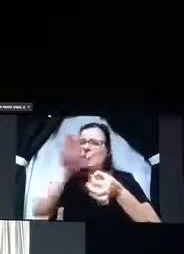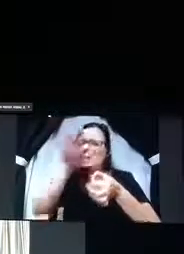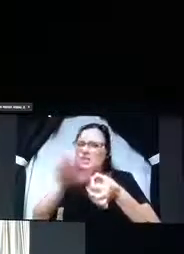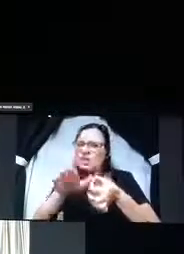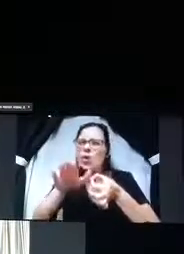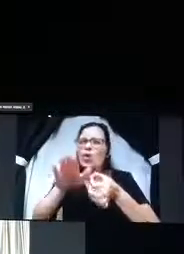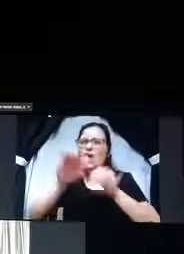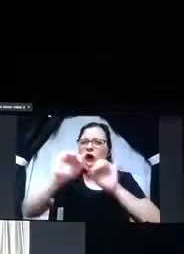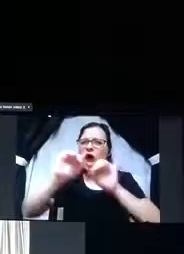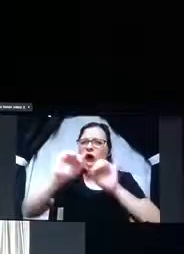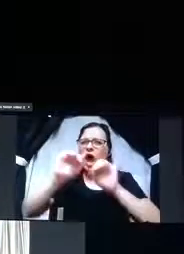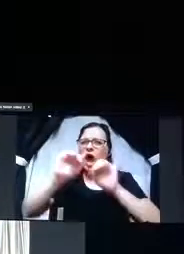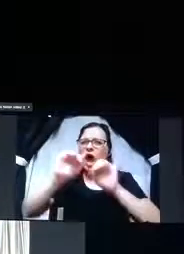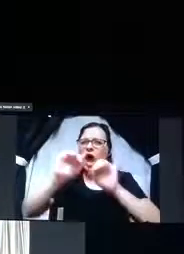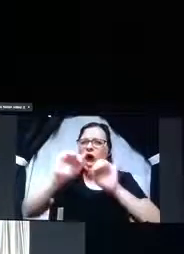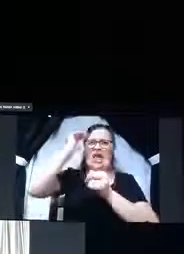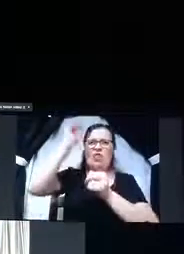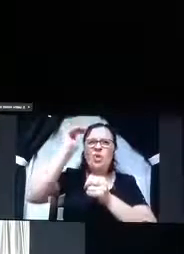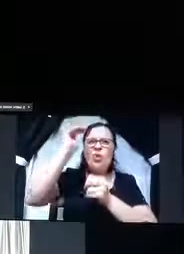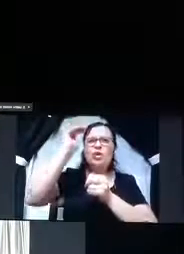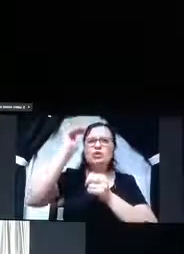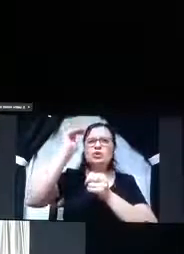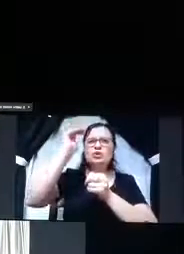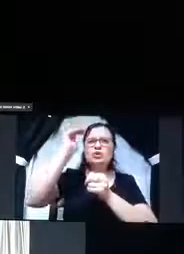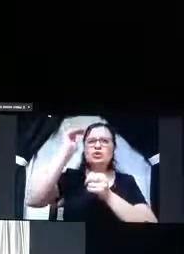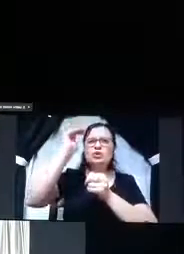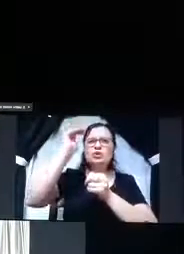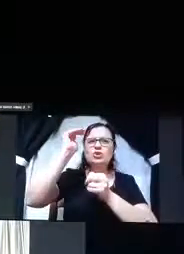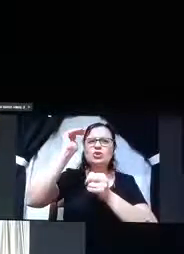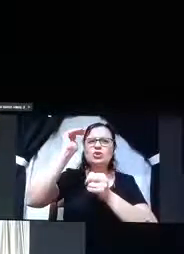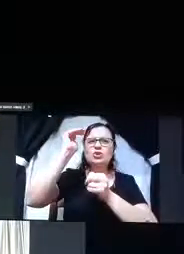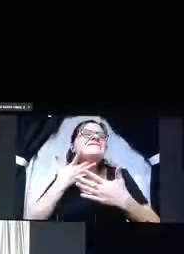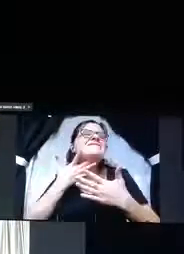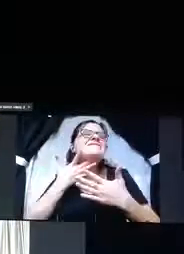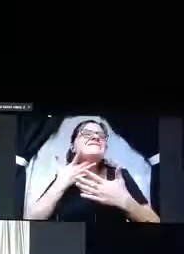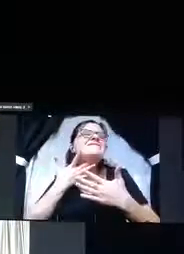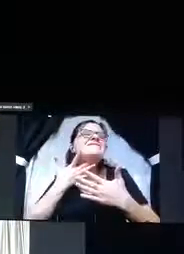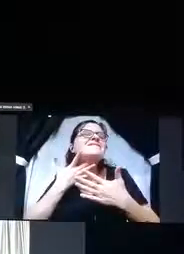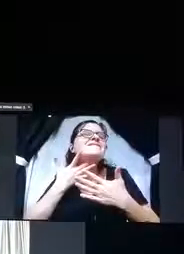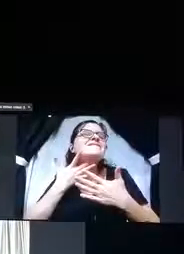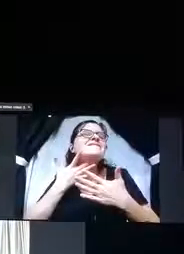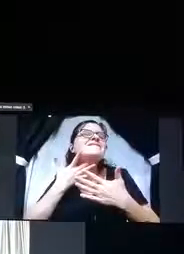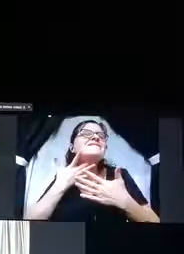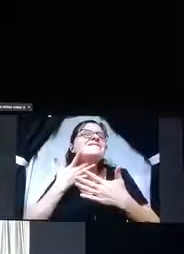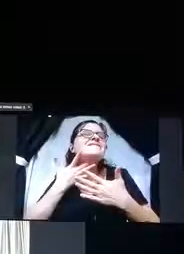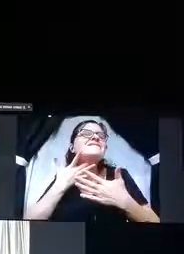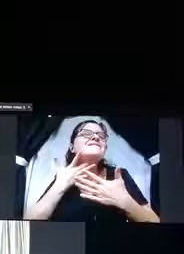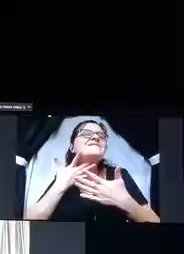sordo, desarrolle las estructuras del español escrito? Entonces, digo,